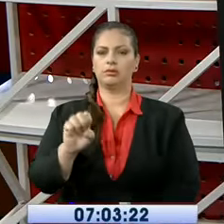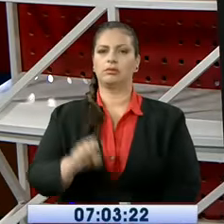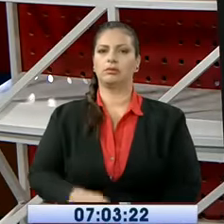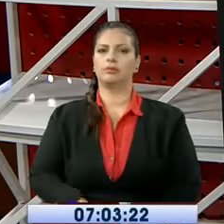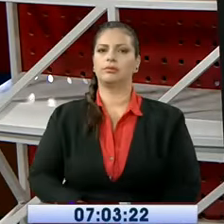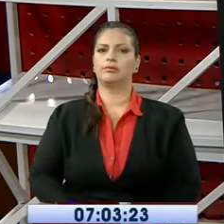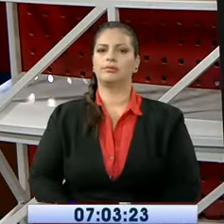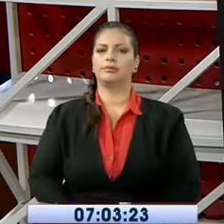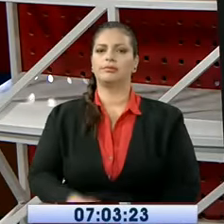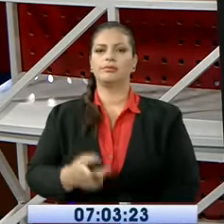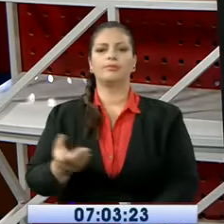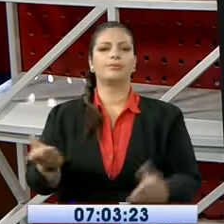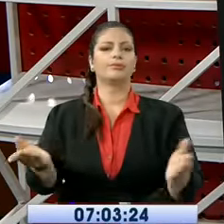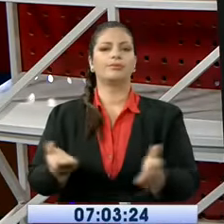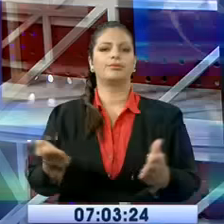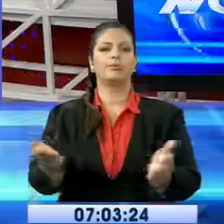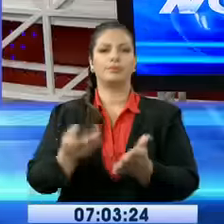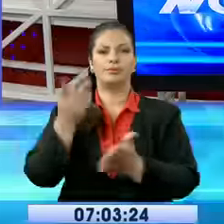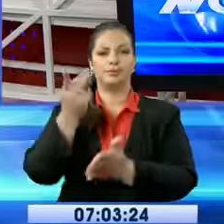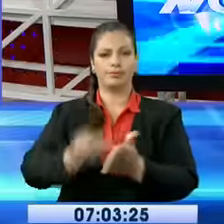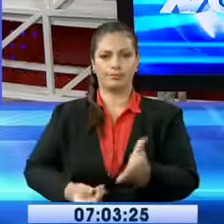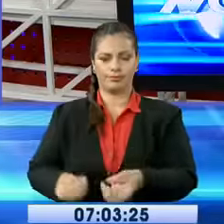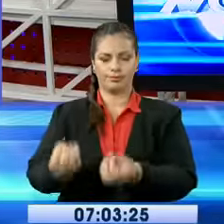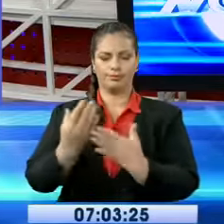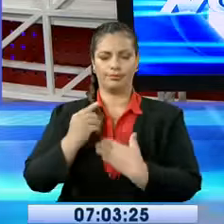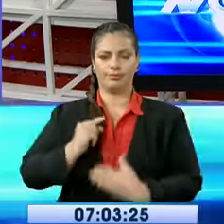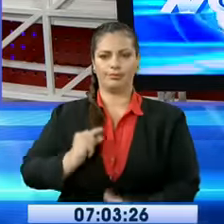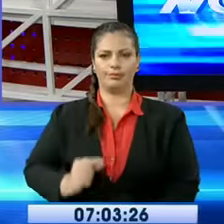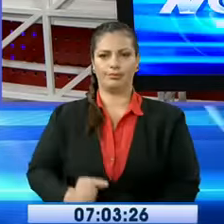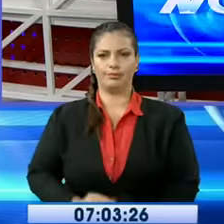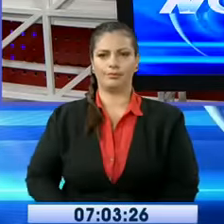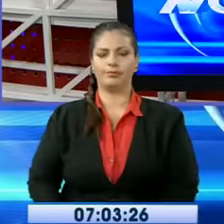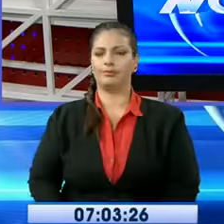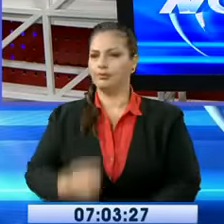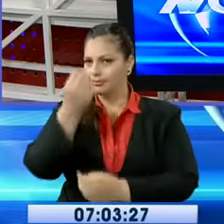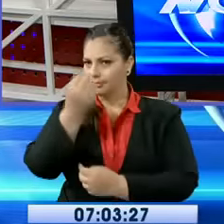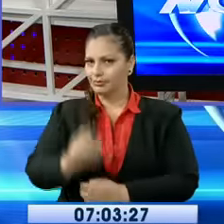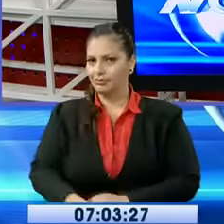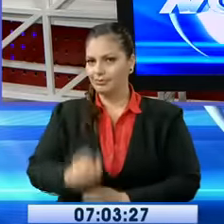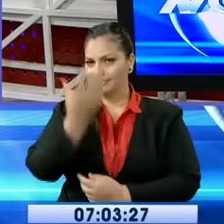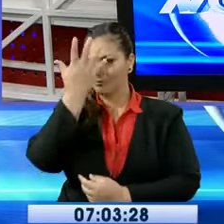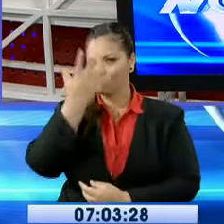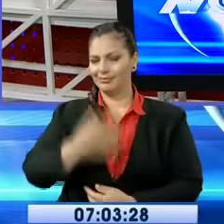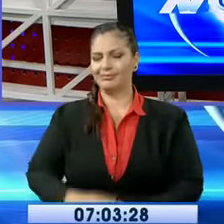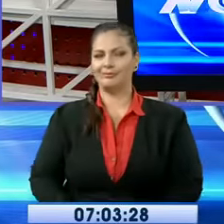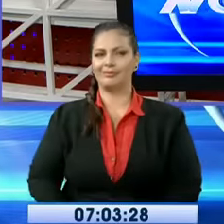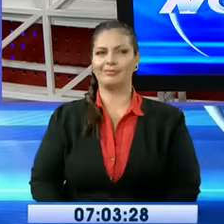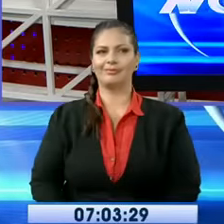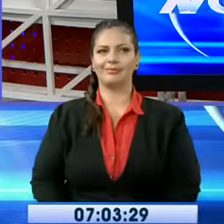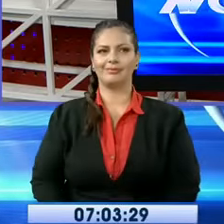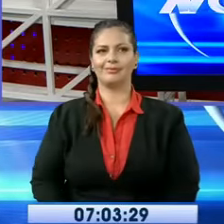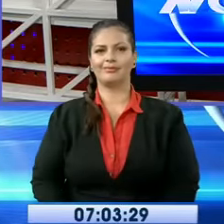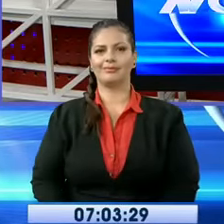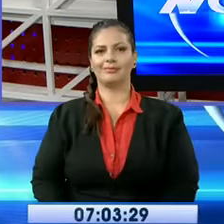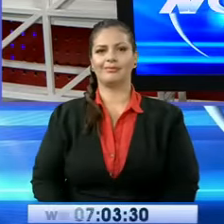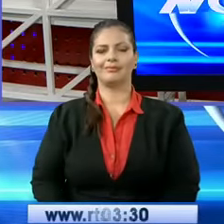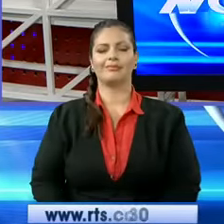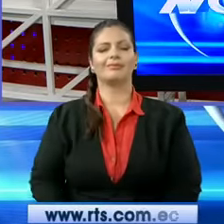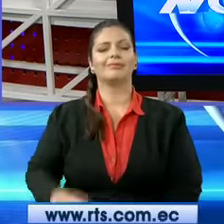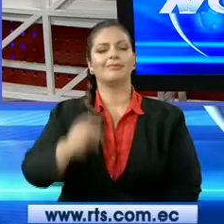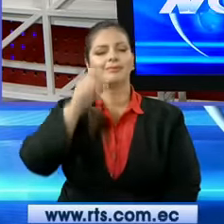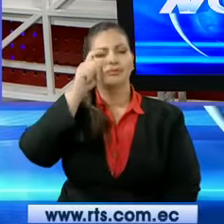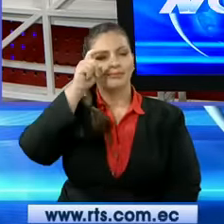detalla las novedades en el sitio que se encuentra. Jorge, buenos días. Buenos días. Saludos, Hugo, Luisa y